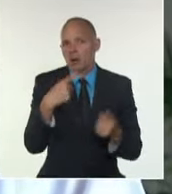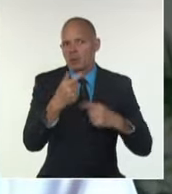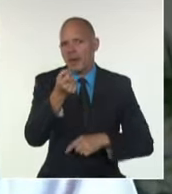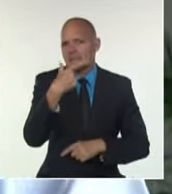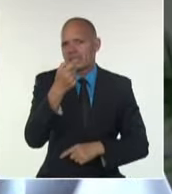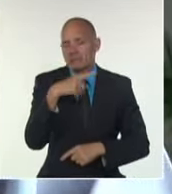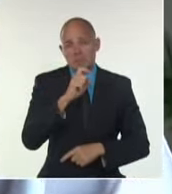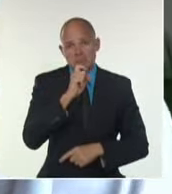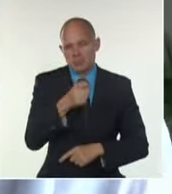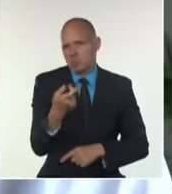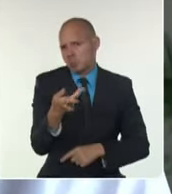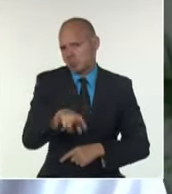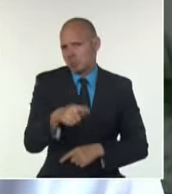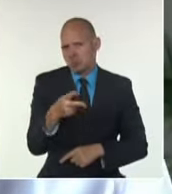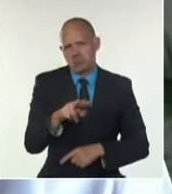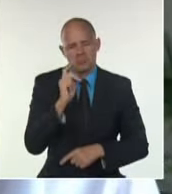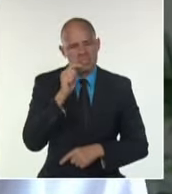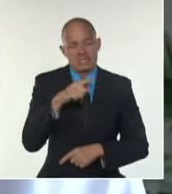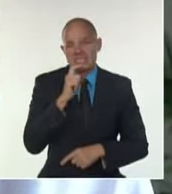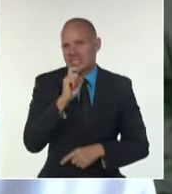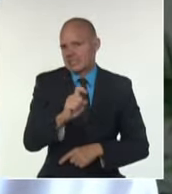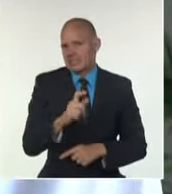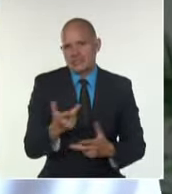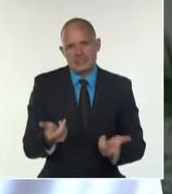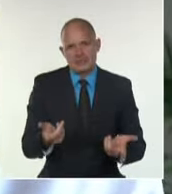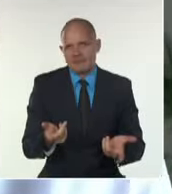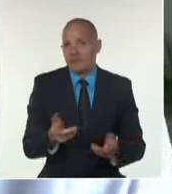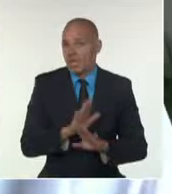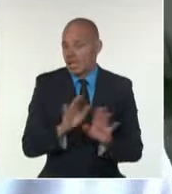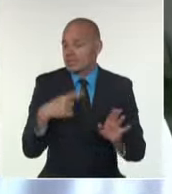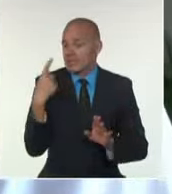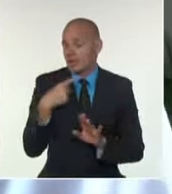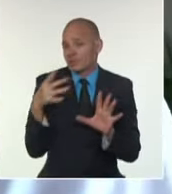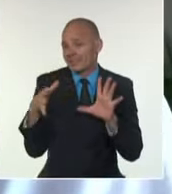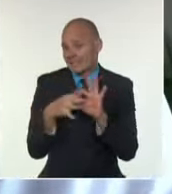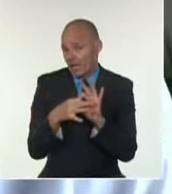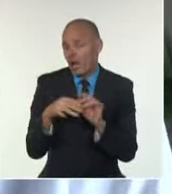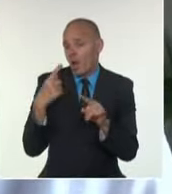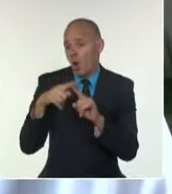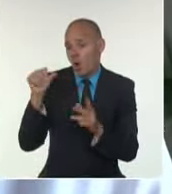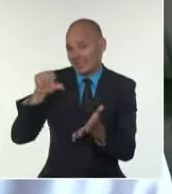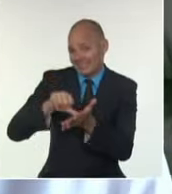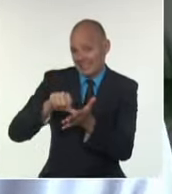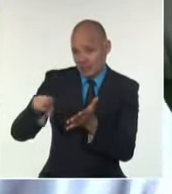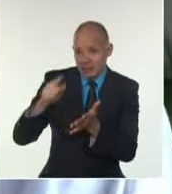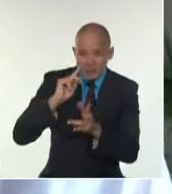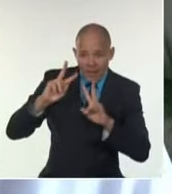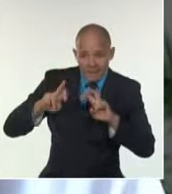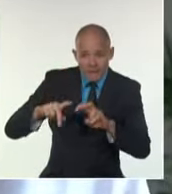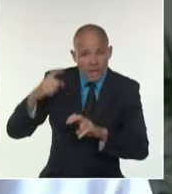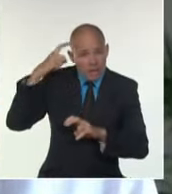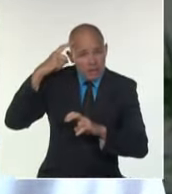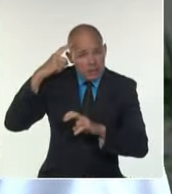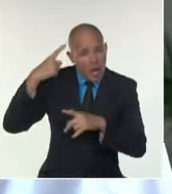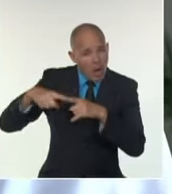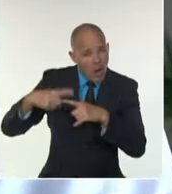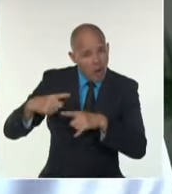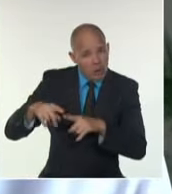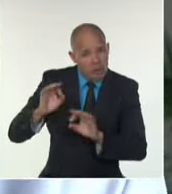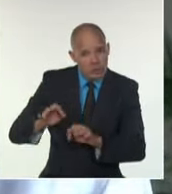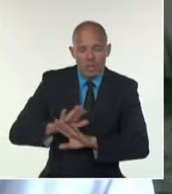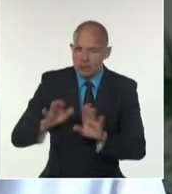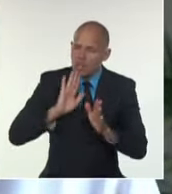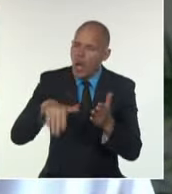ayudar a resolver el problema a un gran número de pacientes. Esto se hizo con el Instituto de Neurología y es un trabajo, yo creo que es muy importante, que es una opción